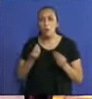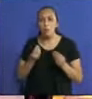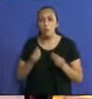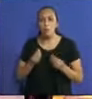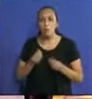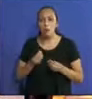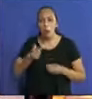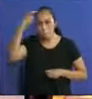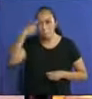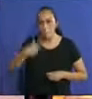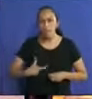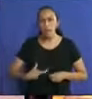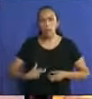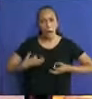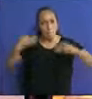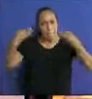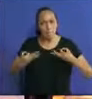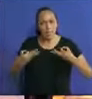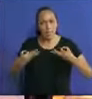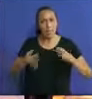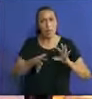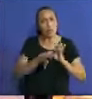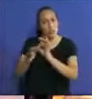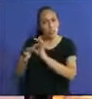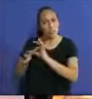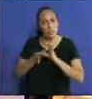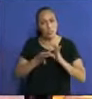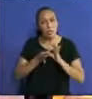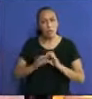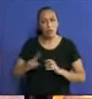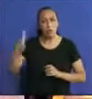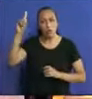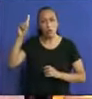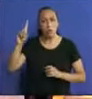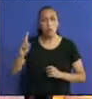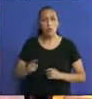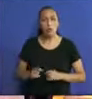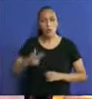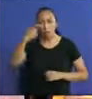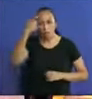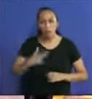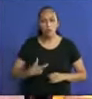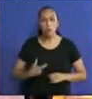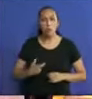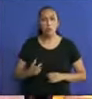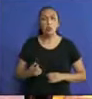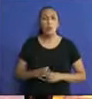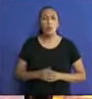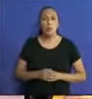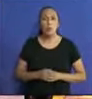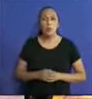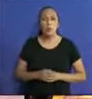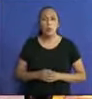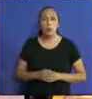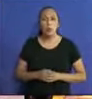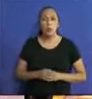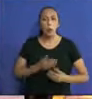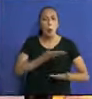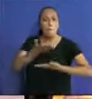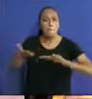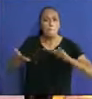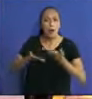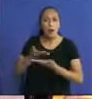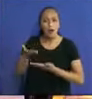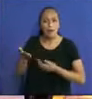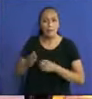que comparte nuestra humanidad. Esta es la buena noticia, la gran alegría que